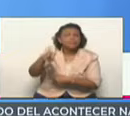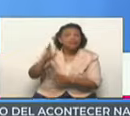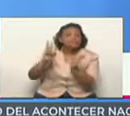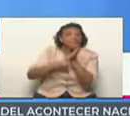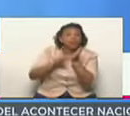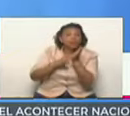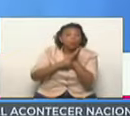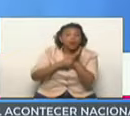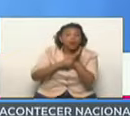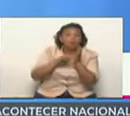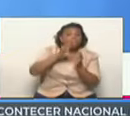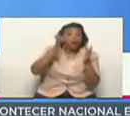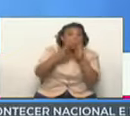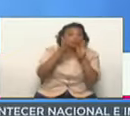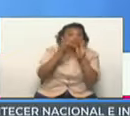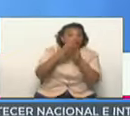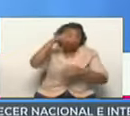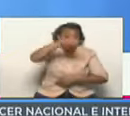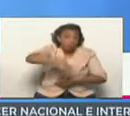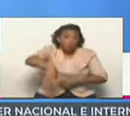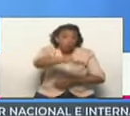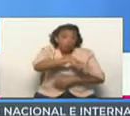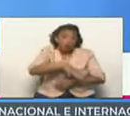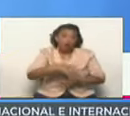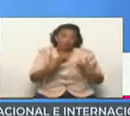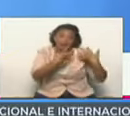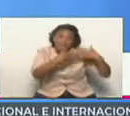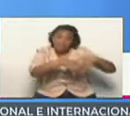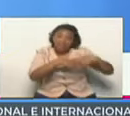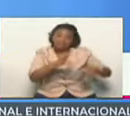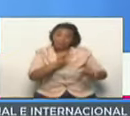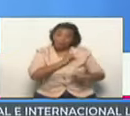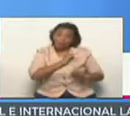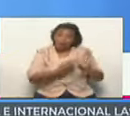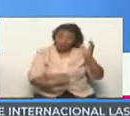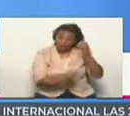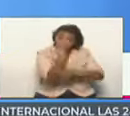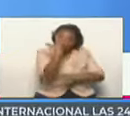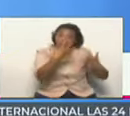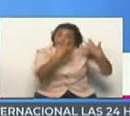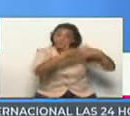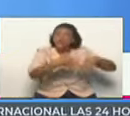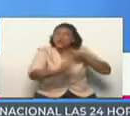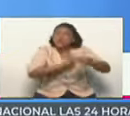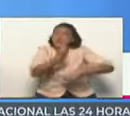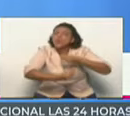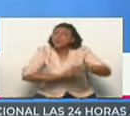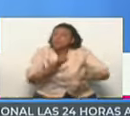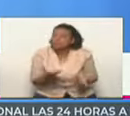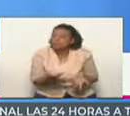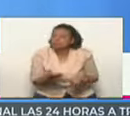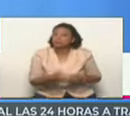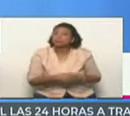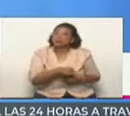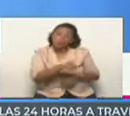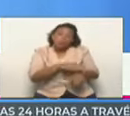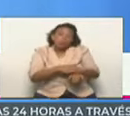tiene un mercado interno otra vez recuperado y fuerte. ¿Cómo lo hicimos? Como